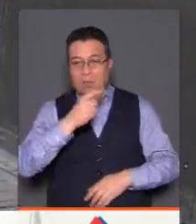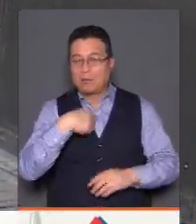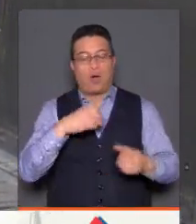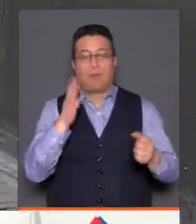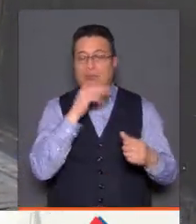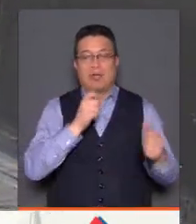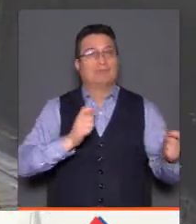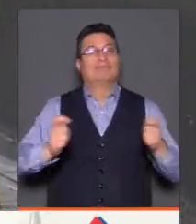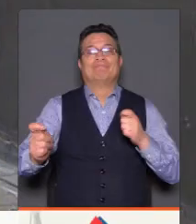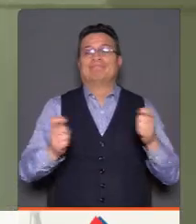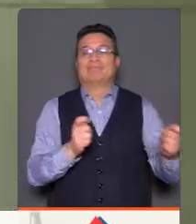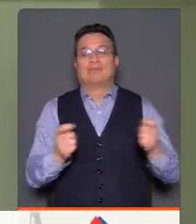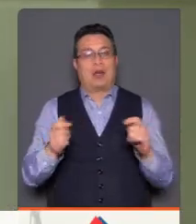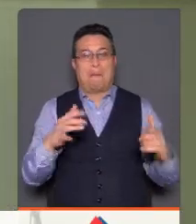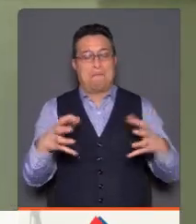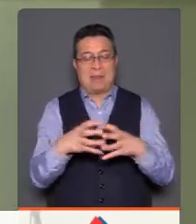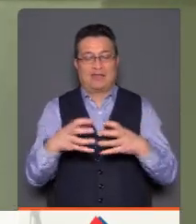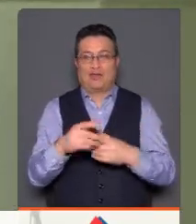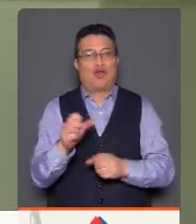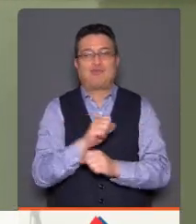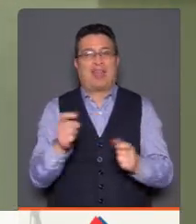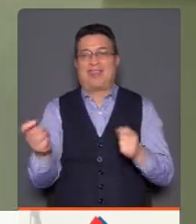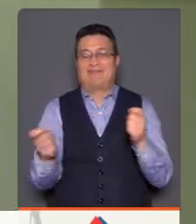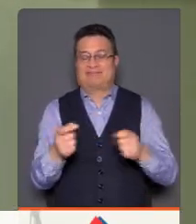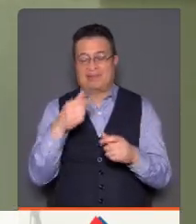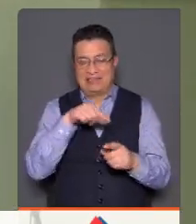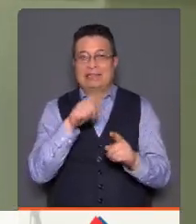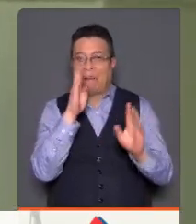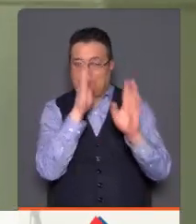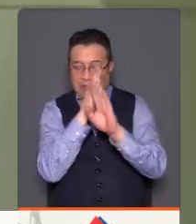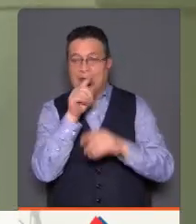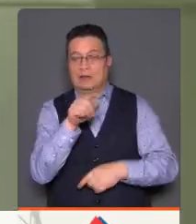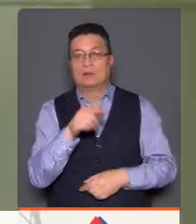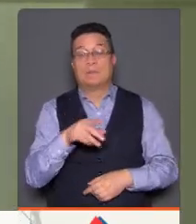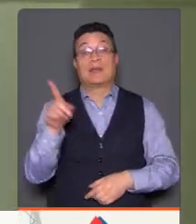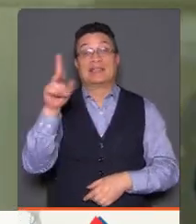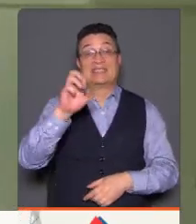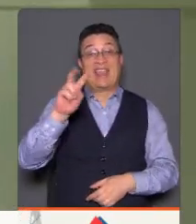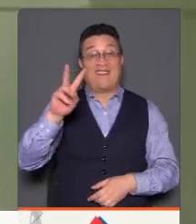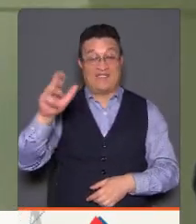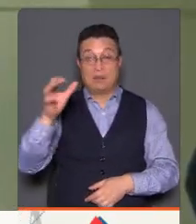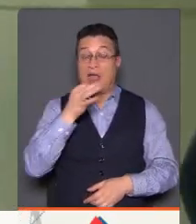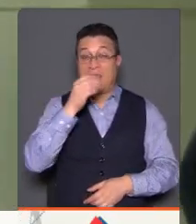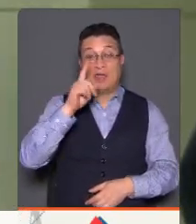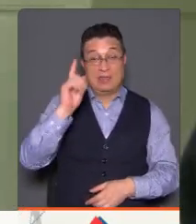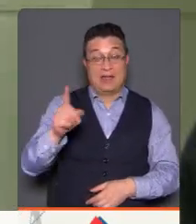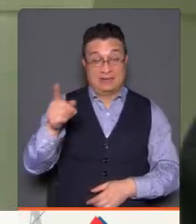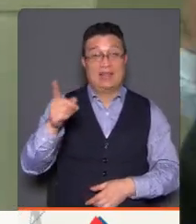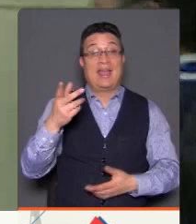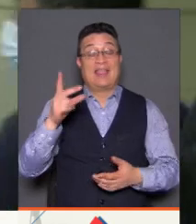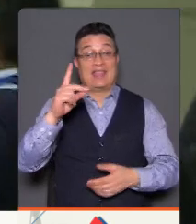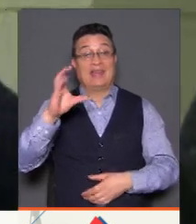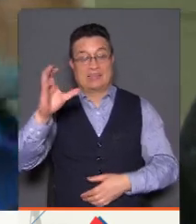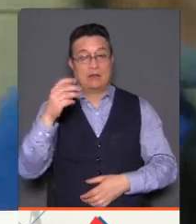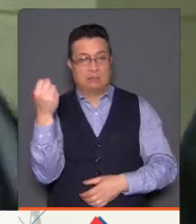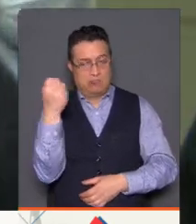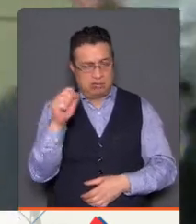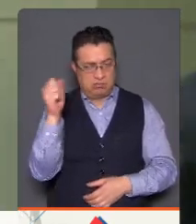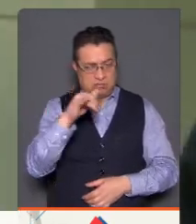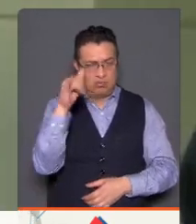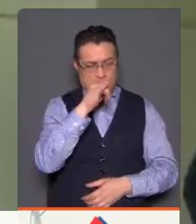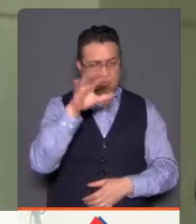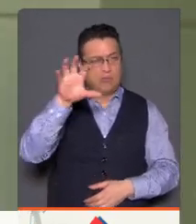hoy día de la conducción del partido. Del Servicio Electoral, quien instruye a la Democracia Cristiana ante supuestas irregularidades que habría